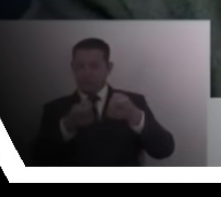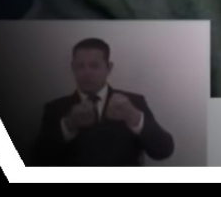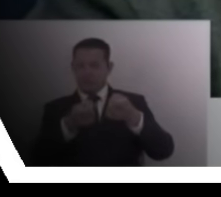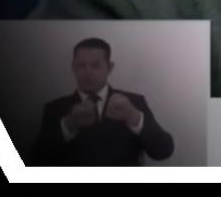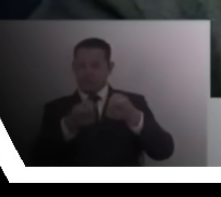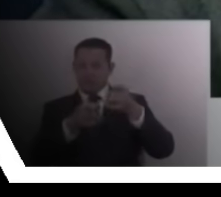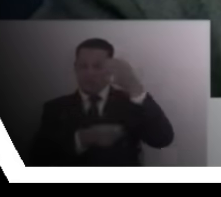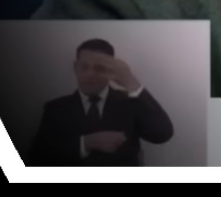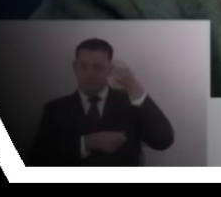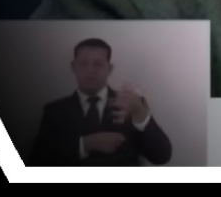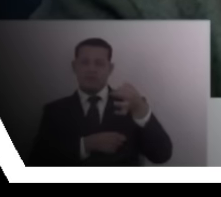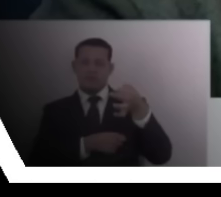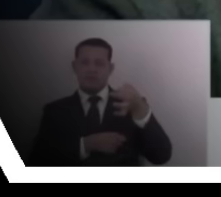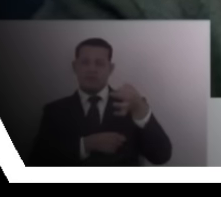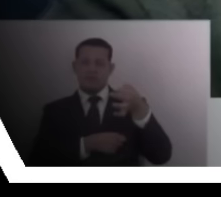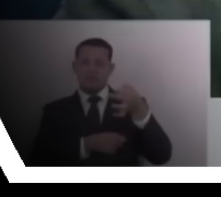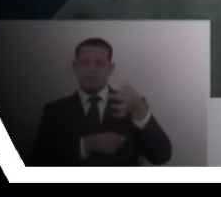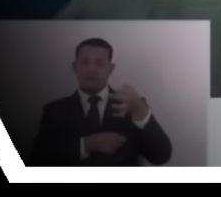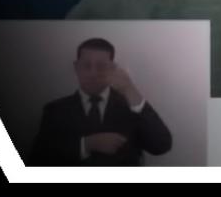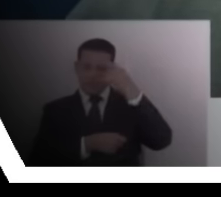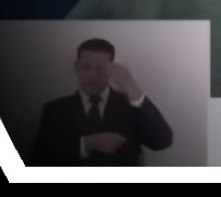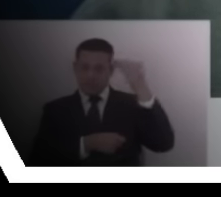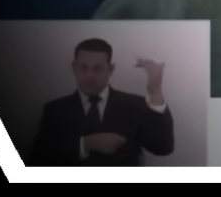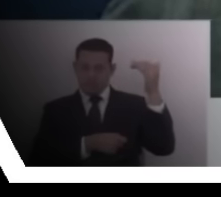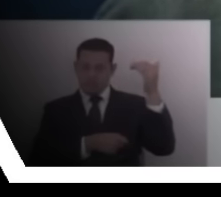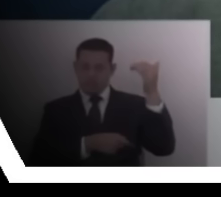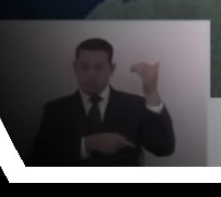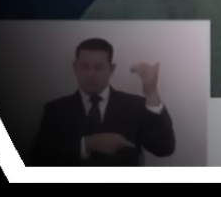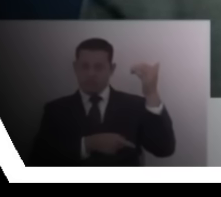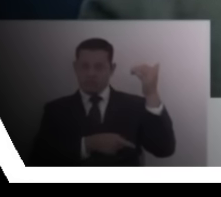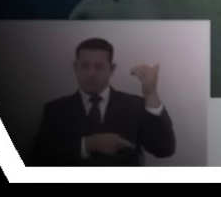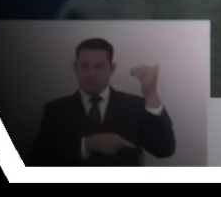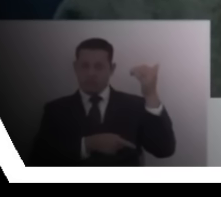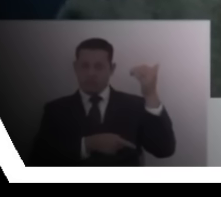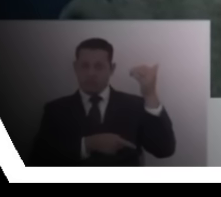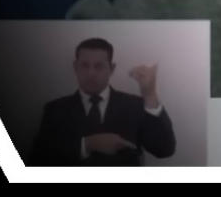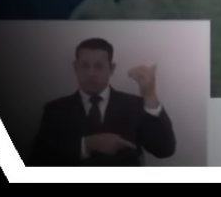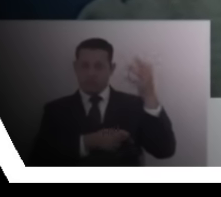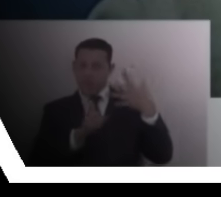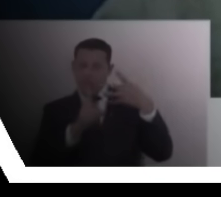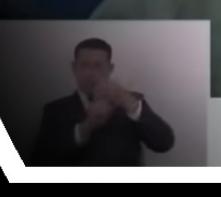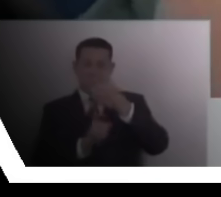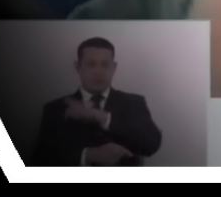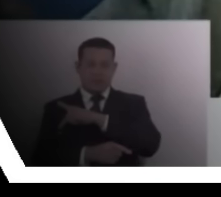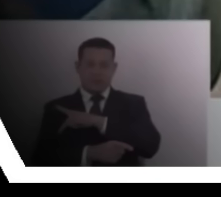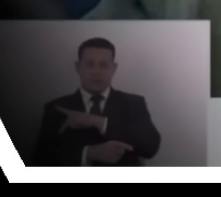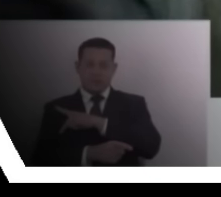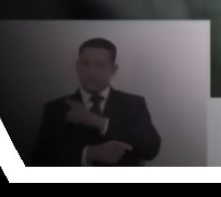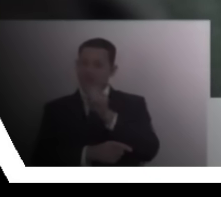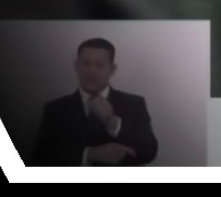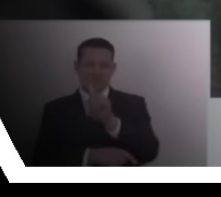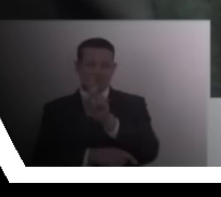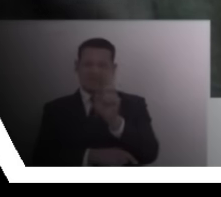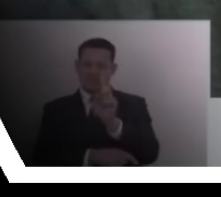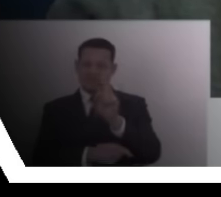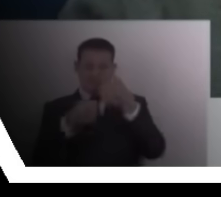que utilizan la fe, que utilizan la política con fines personales, con fines mezquinos. Y eso no,